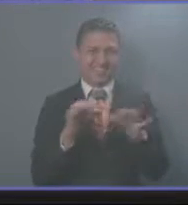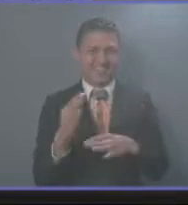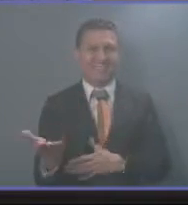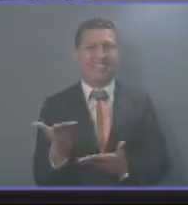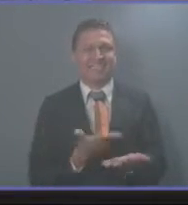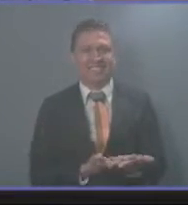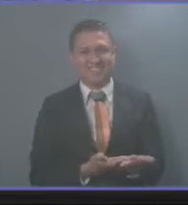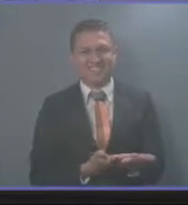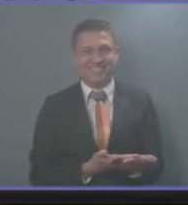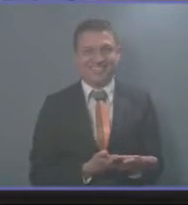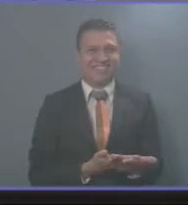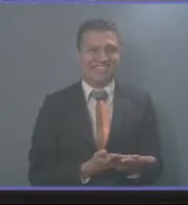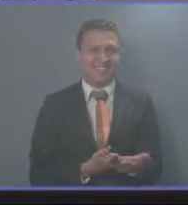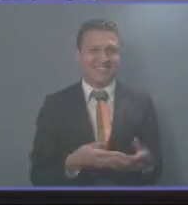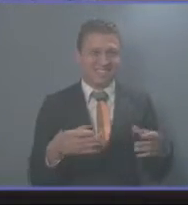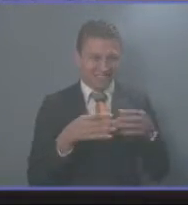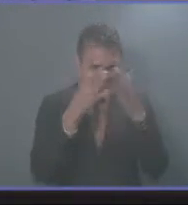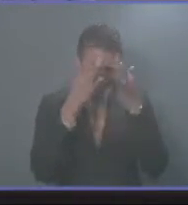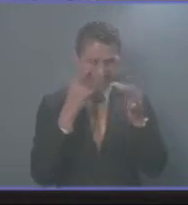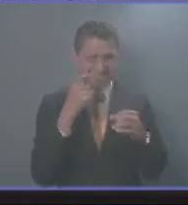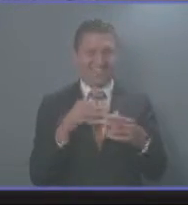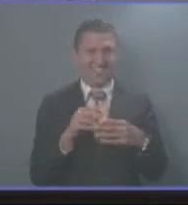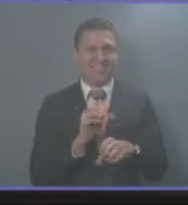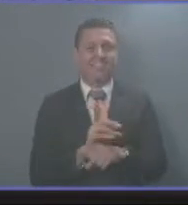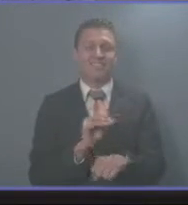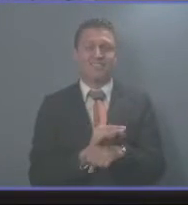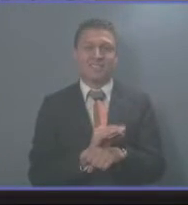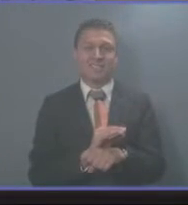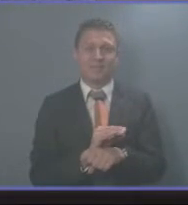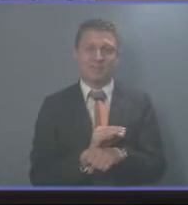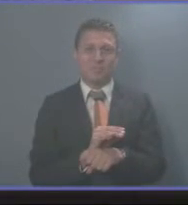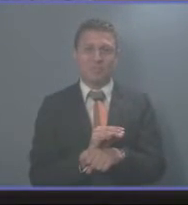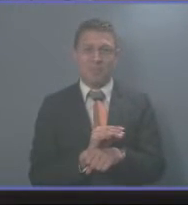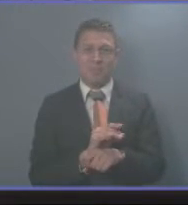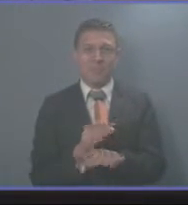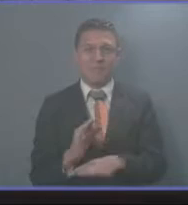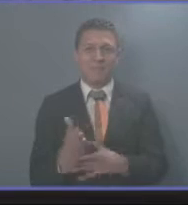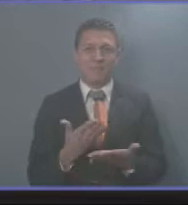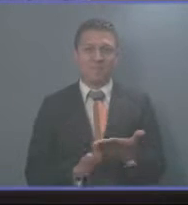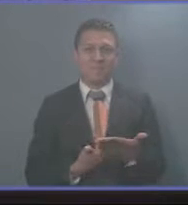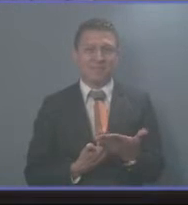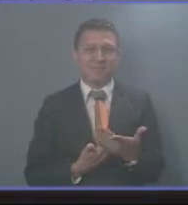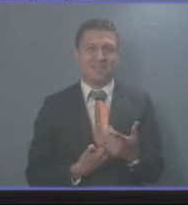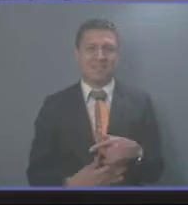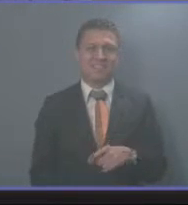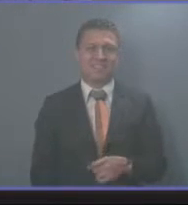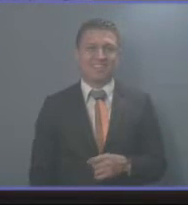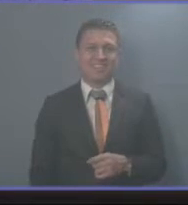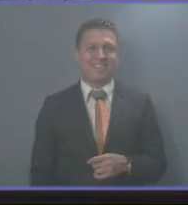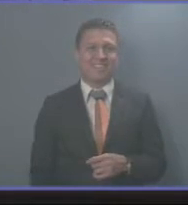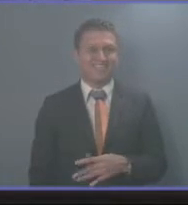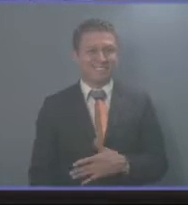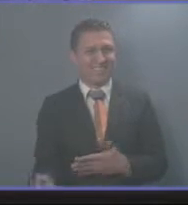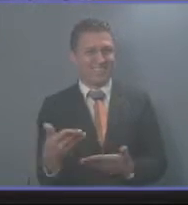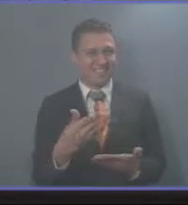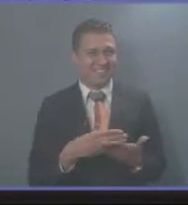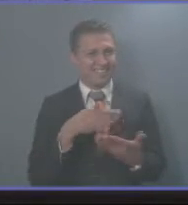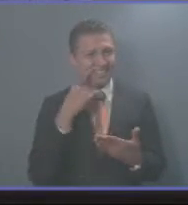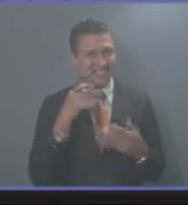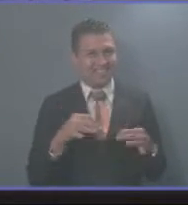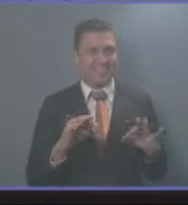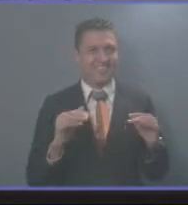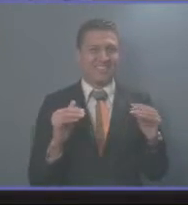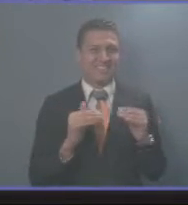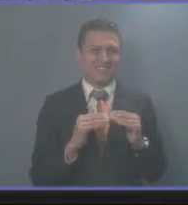cartera de Estado los fondos necesarios para la reconstrucción de cunetas y pavimentación desde el kilómetro 97.5,